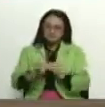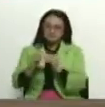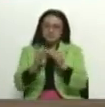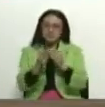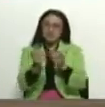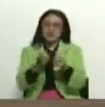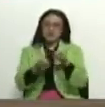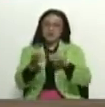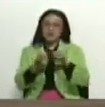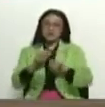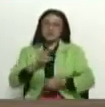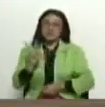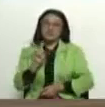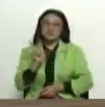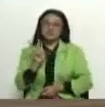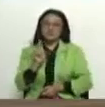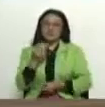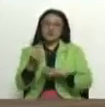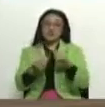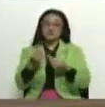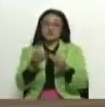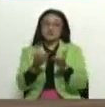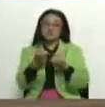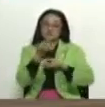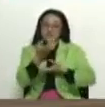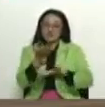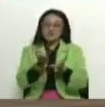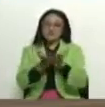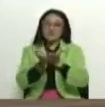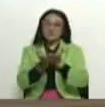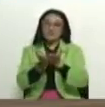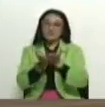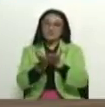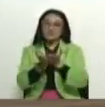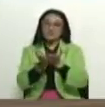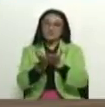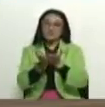la economía, produciendo bienes, servicios, produciendo